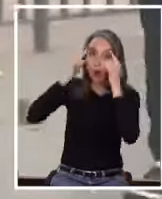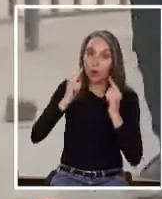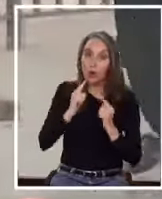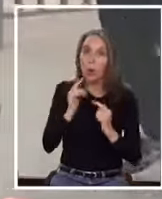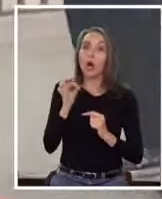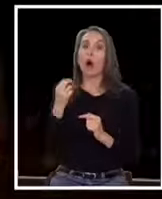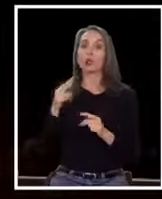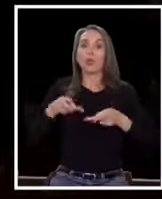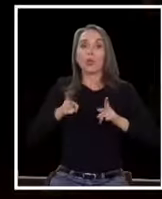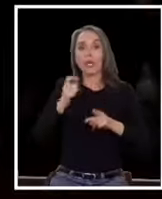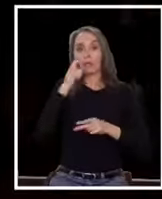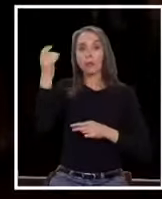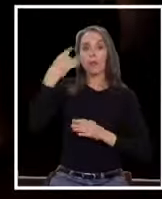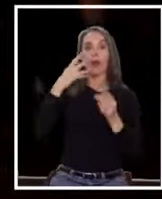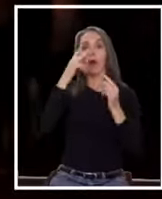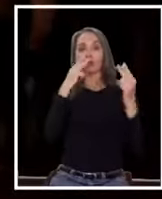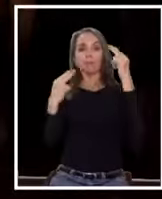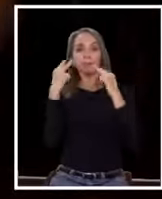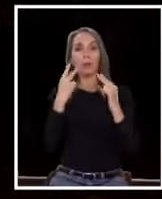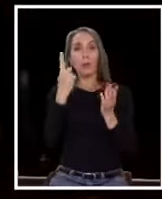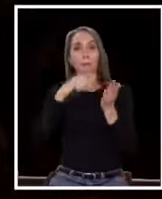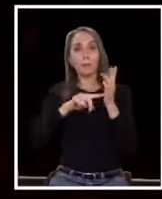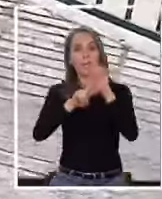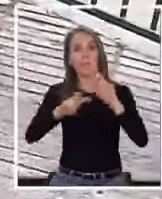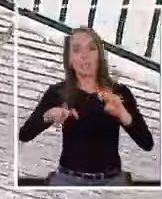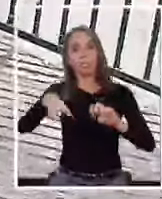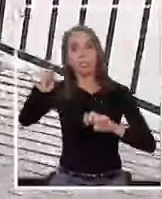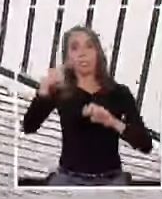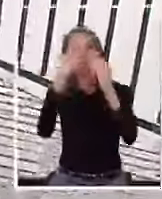derechos humanos. El plan abordará al menos 1,000 pericias